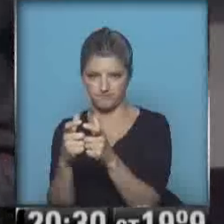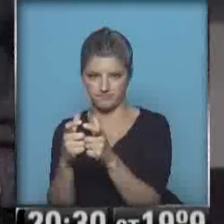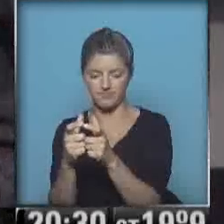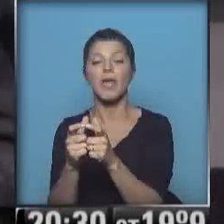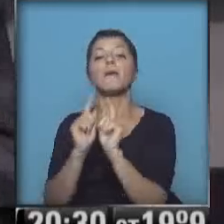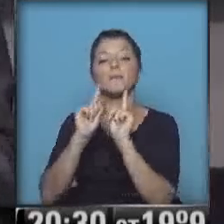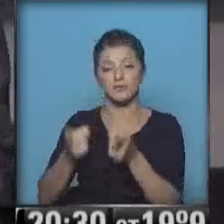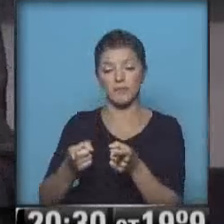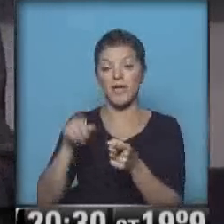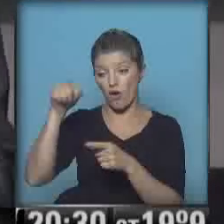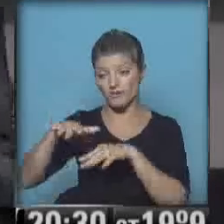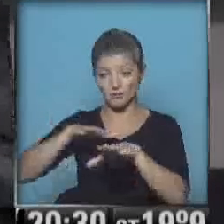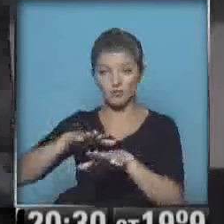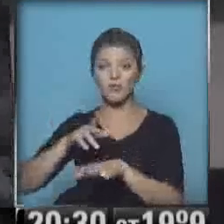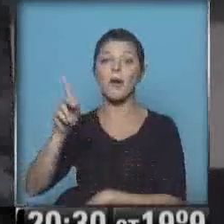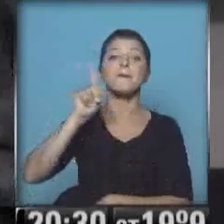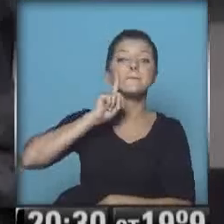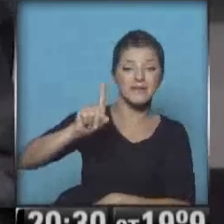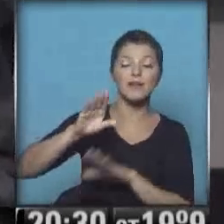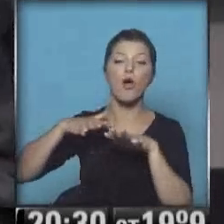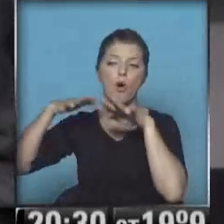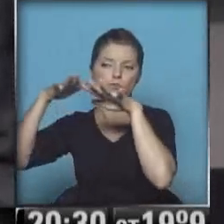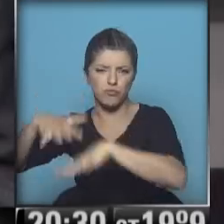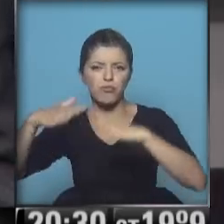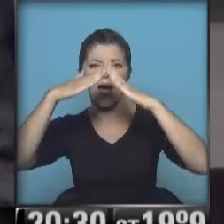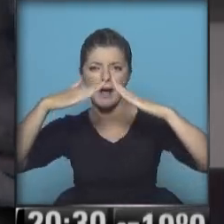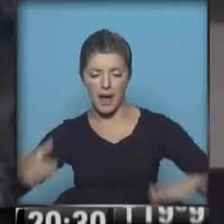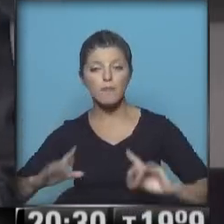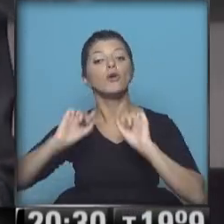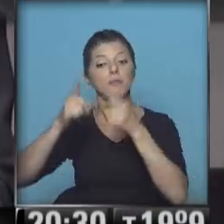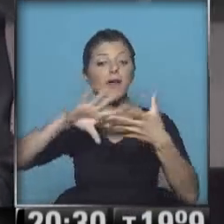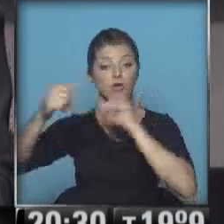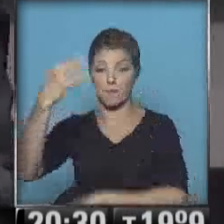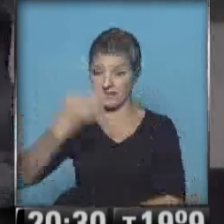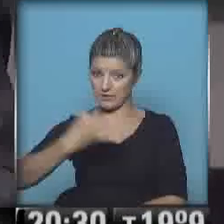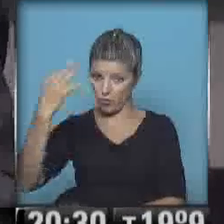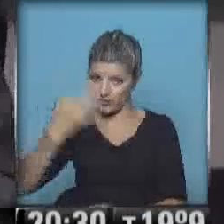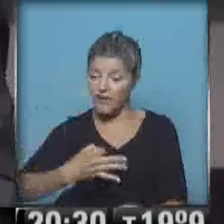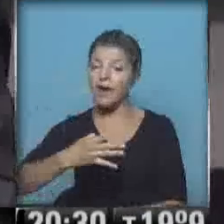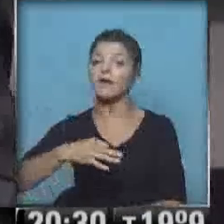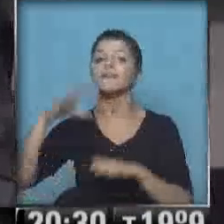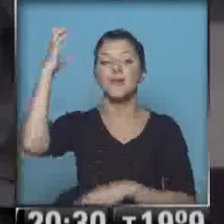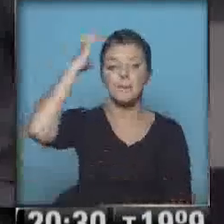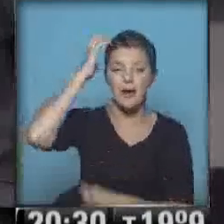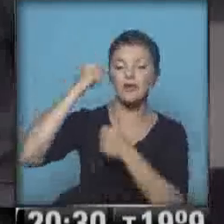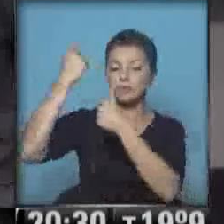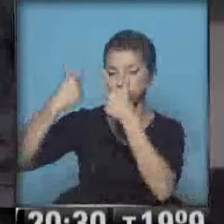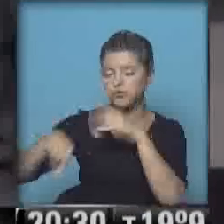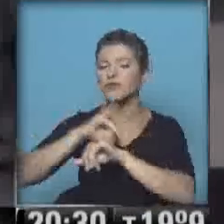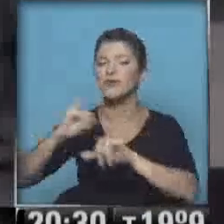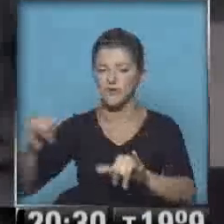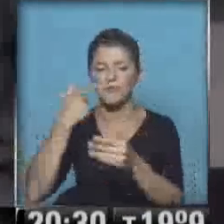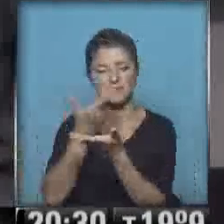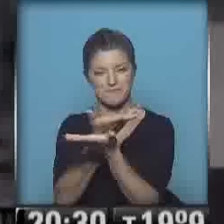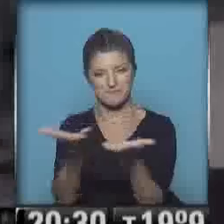encuentro llegan las miles de almas, el acampe, también las medidas de seguridad, de contención sanitaria. Y llega este informe que compartimos con ustedes de nuestros